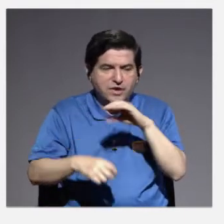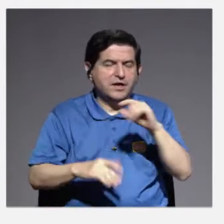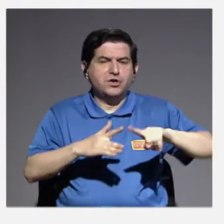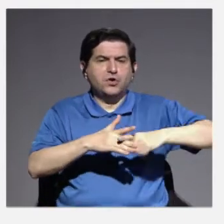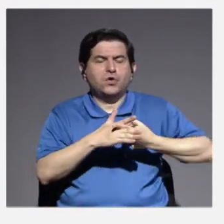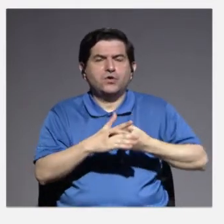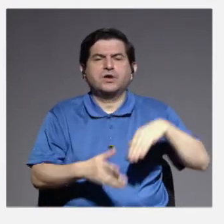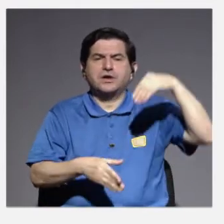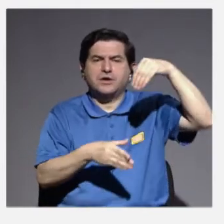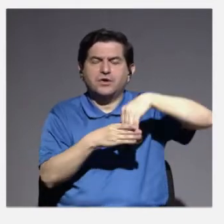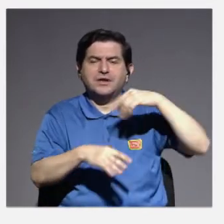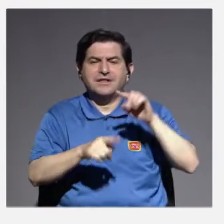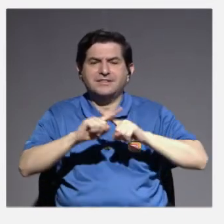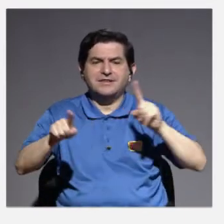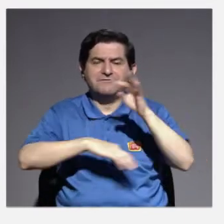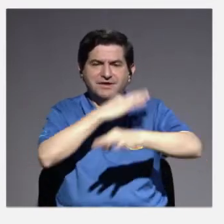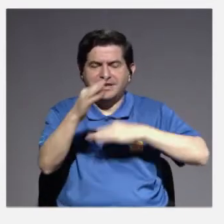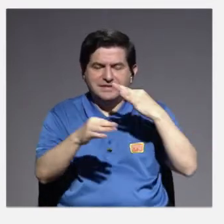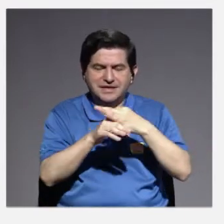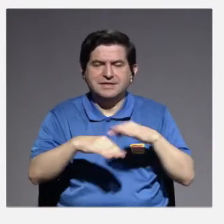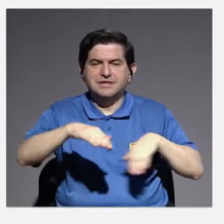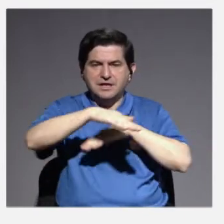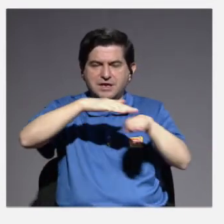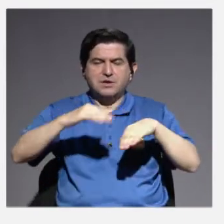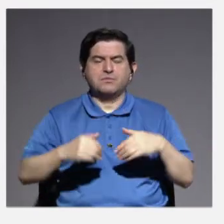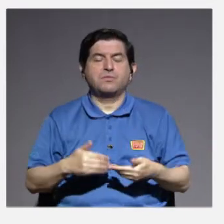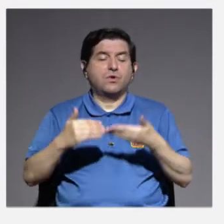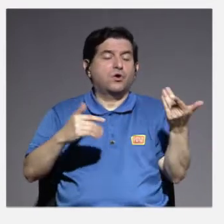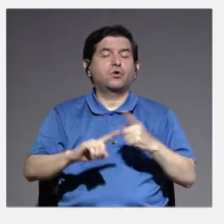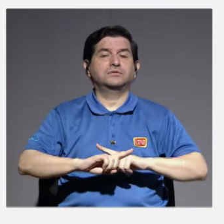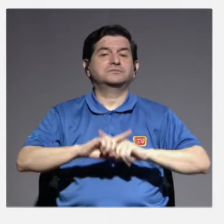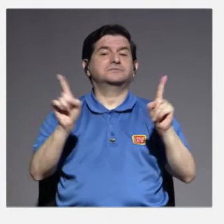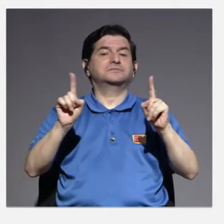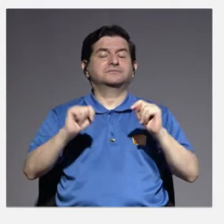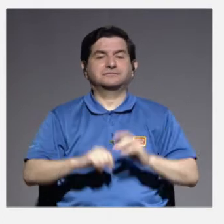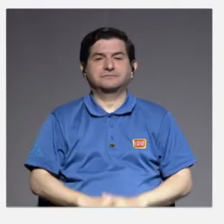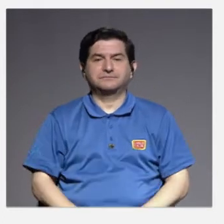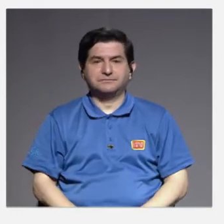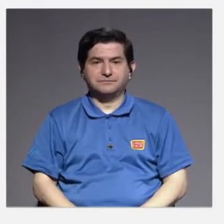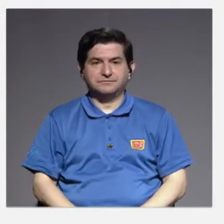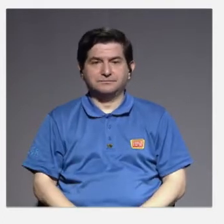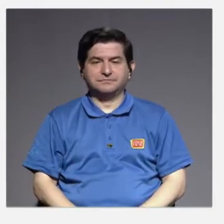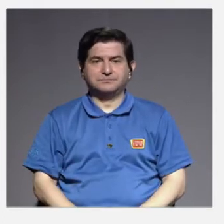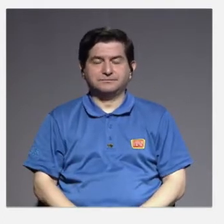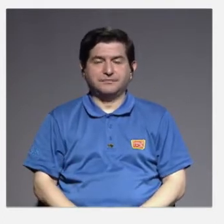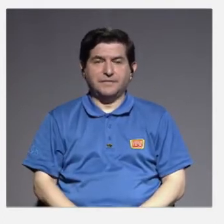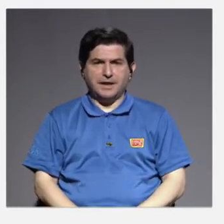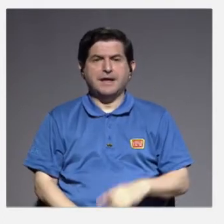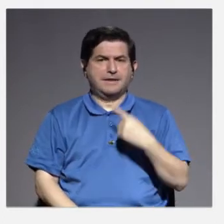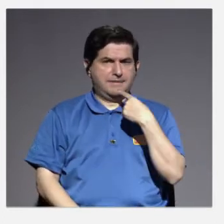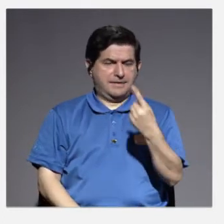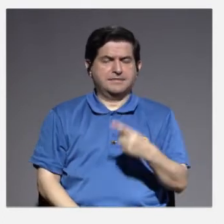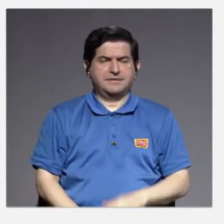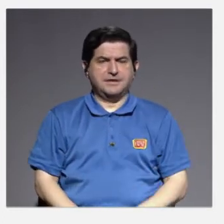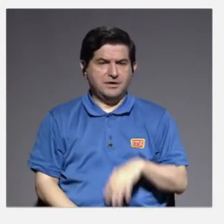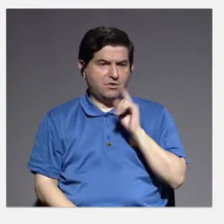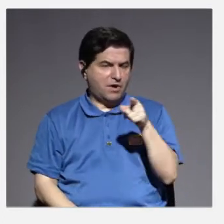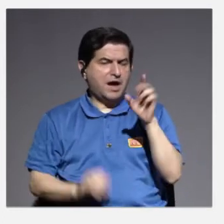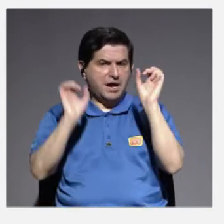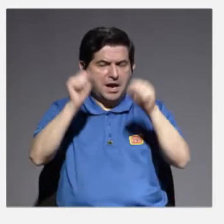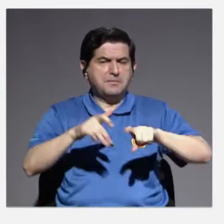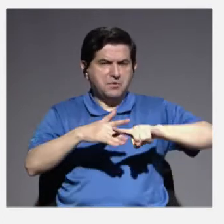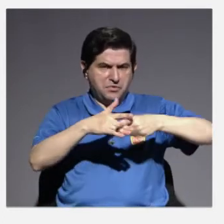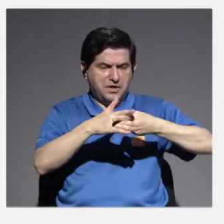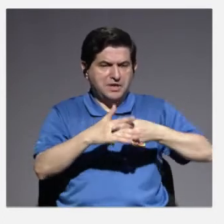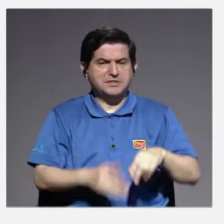empezar a introducir otro tipo de plataformas con elementos distintos. Entonces, como les puedo mencionar, aquí se puede empezar